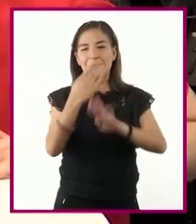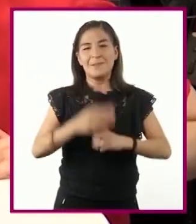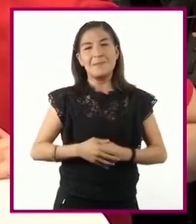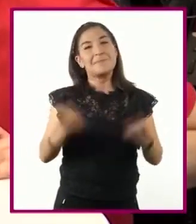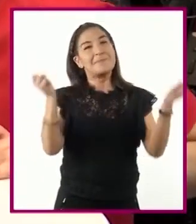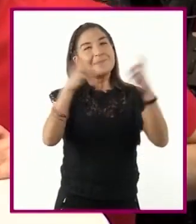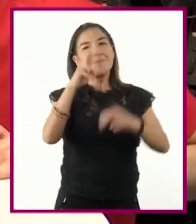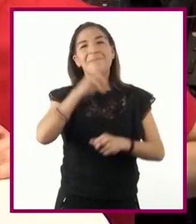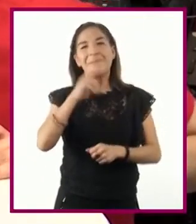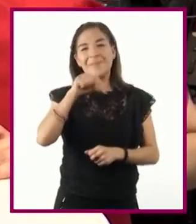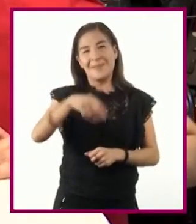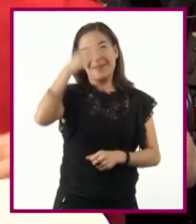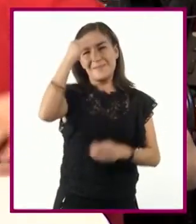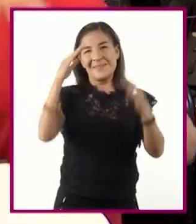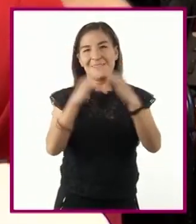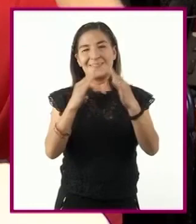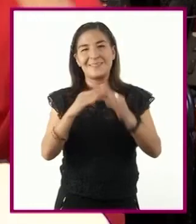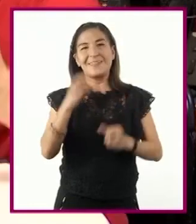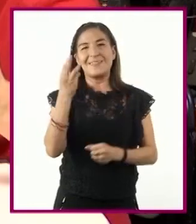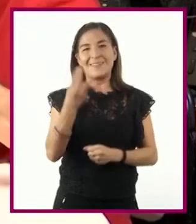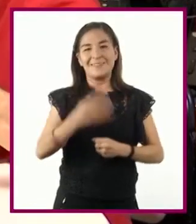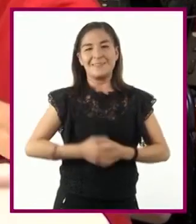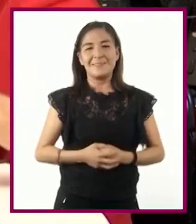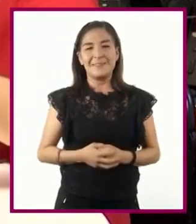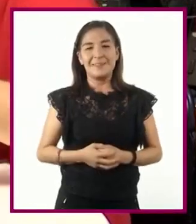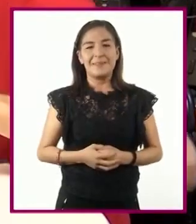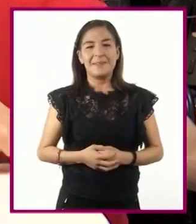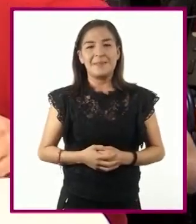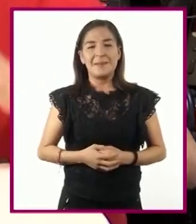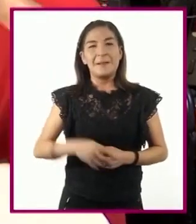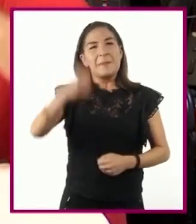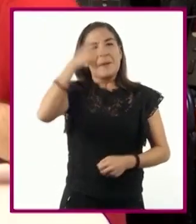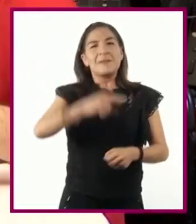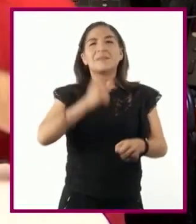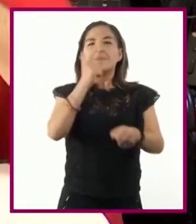Nos vemos pronto aquí en Aprende en Casa 3 para